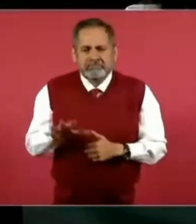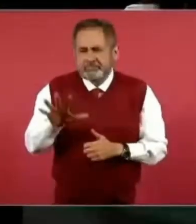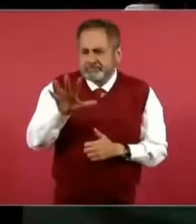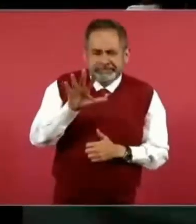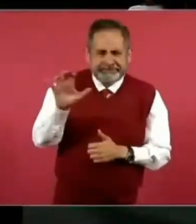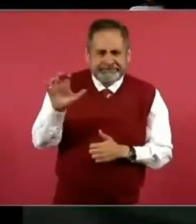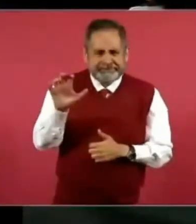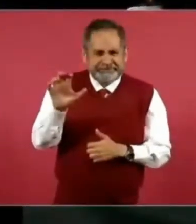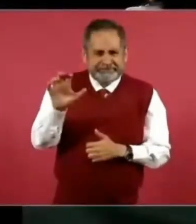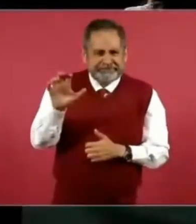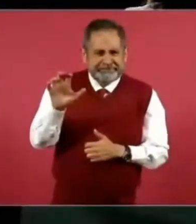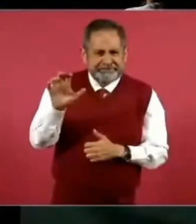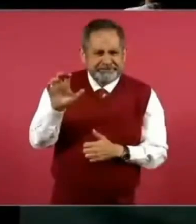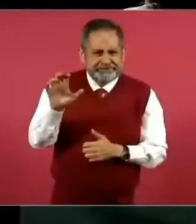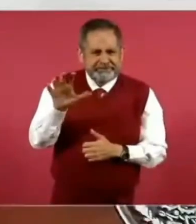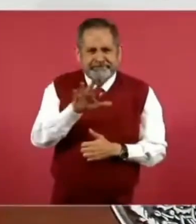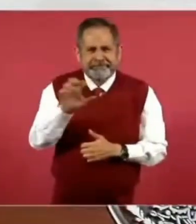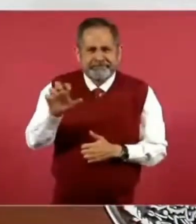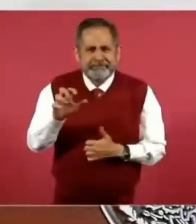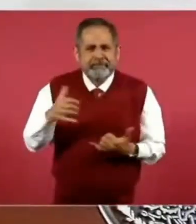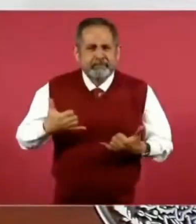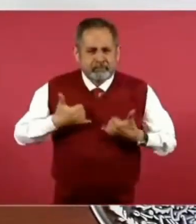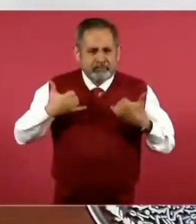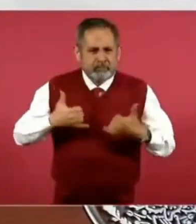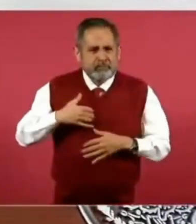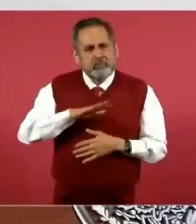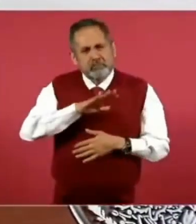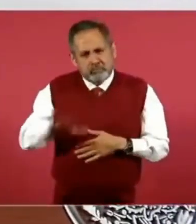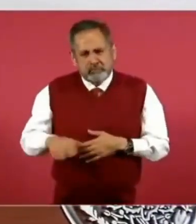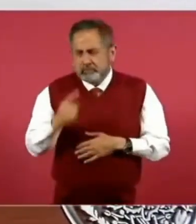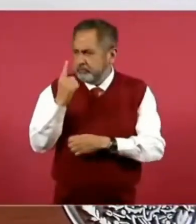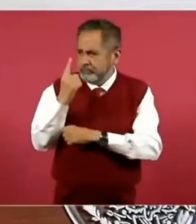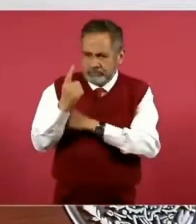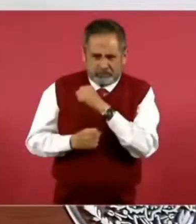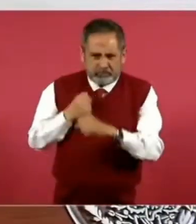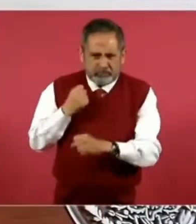500 jóvenes fallecen al año